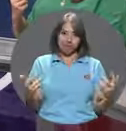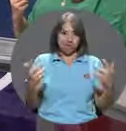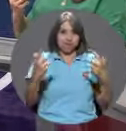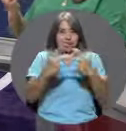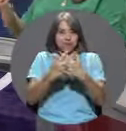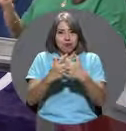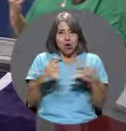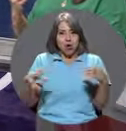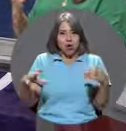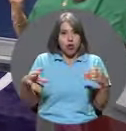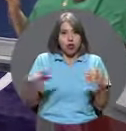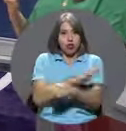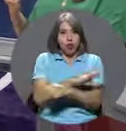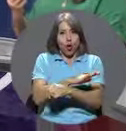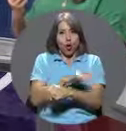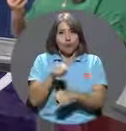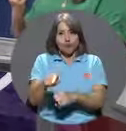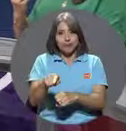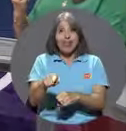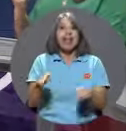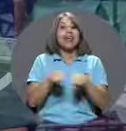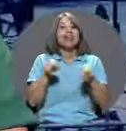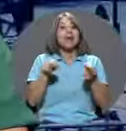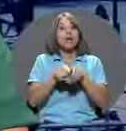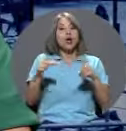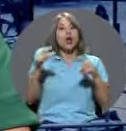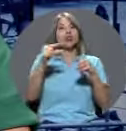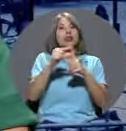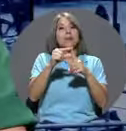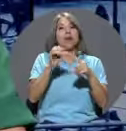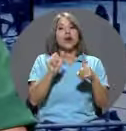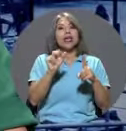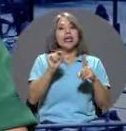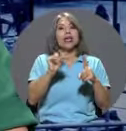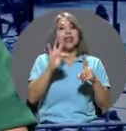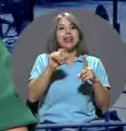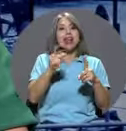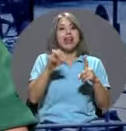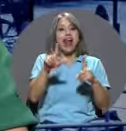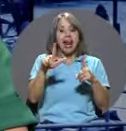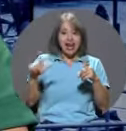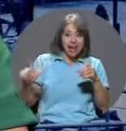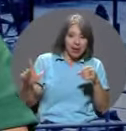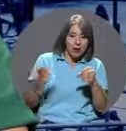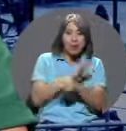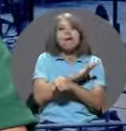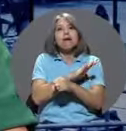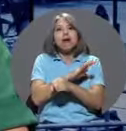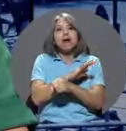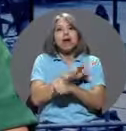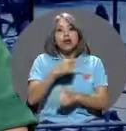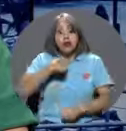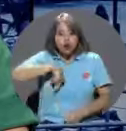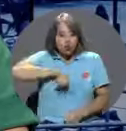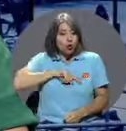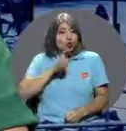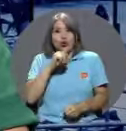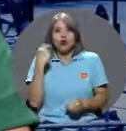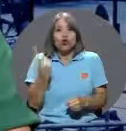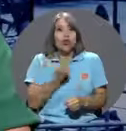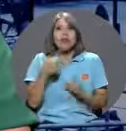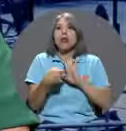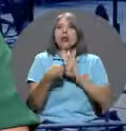padre, trabajador, compañero, amigo, y nos movemos en los diferentes ámbitos de la vida, y es importante considerar de qué